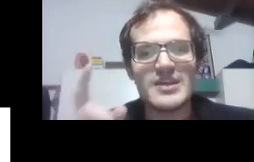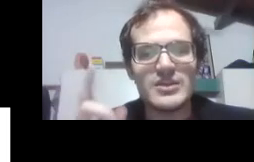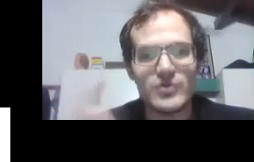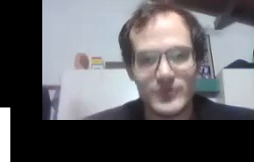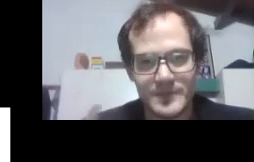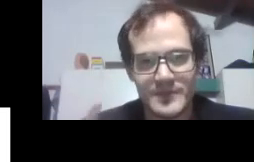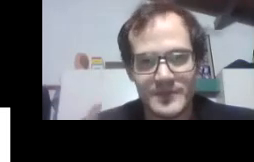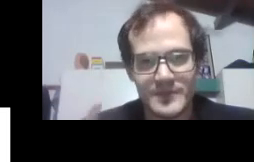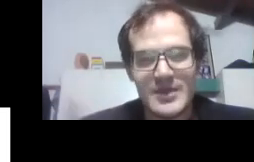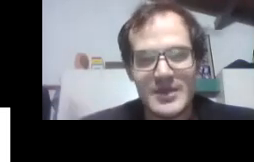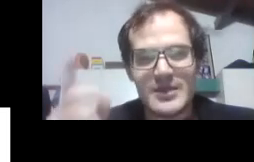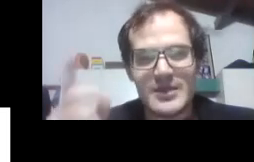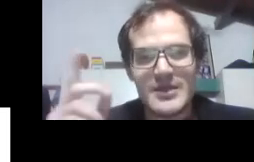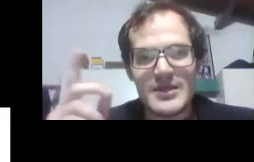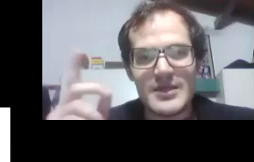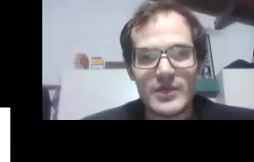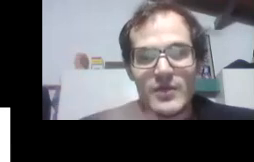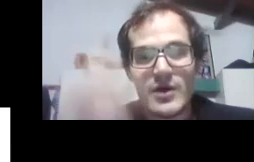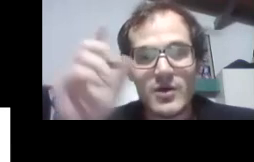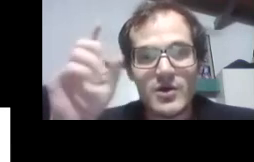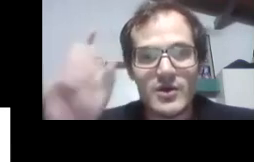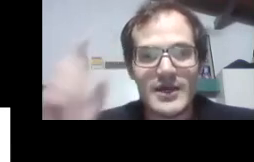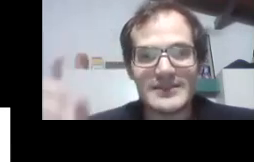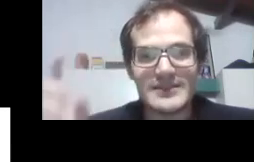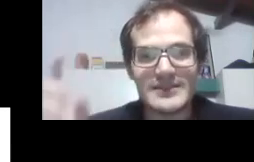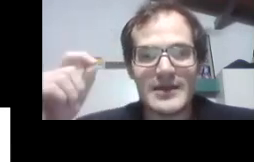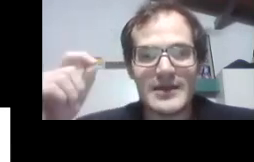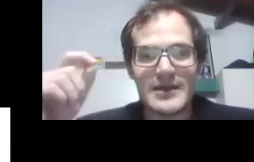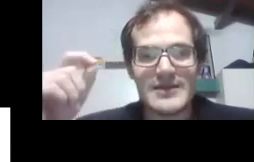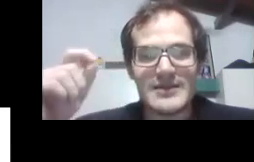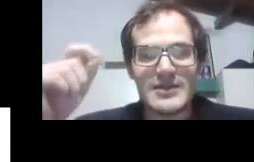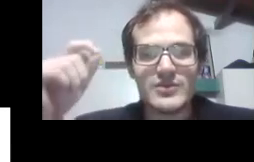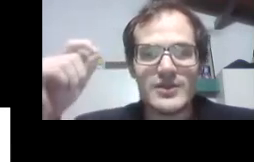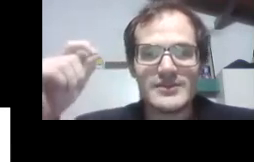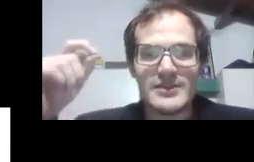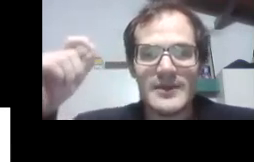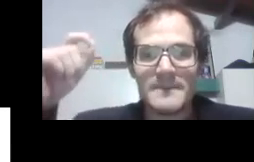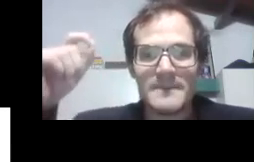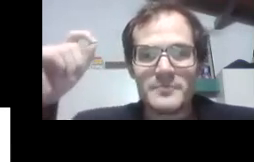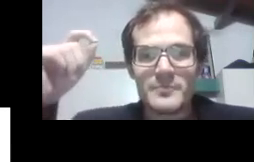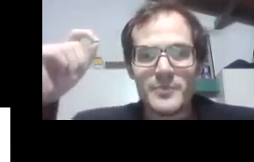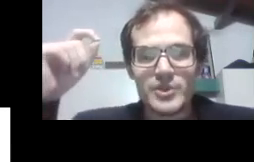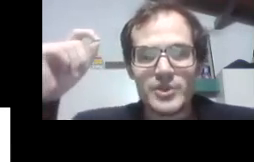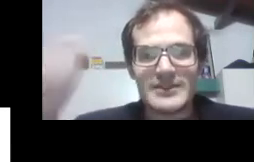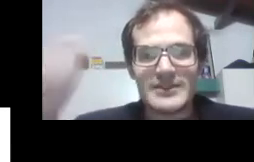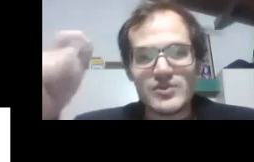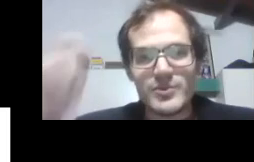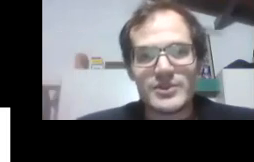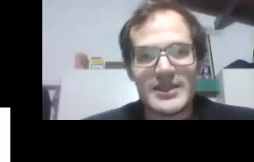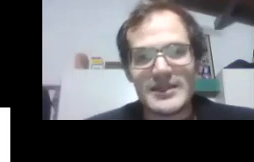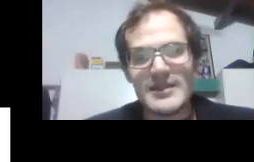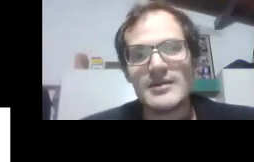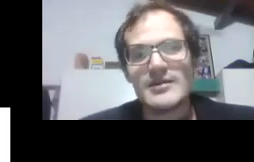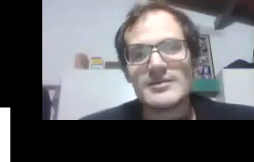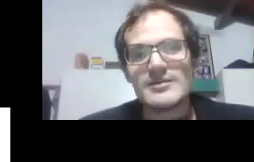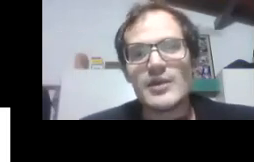en Quito. Y en Quito, actual Ecuador, lo que hacen al hacer esto es protestar, y en su